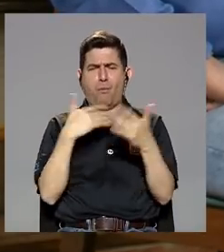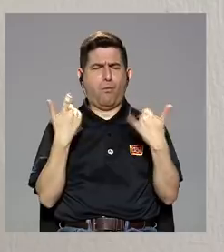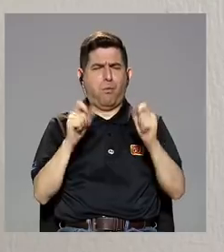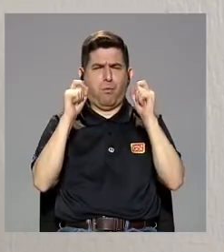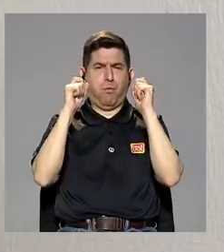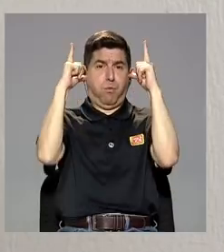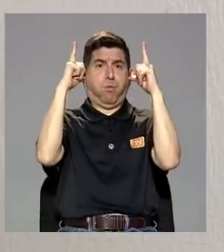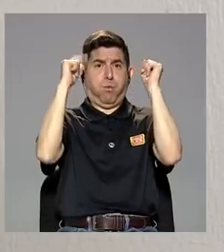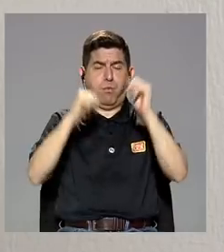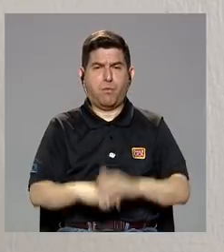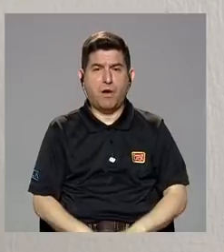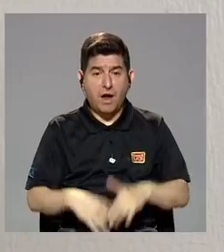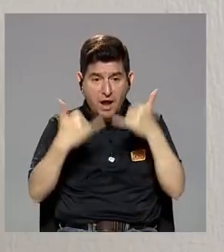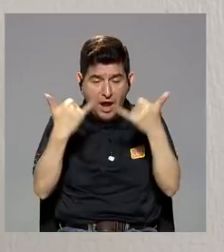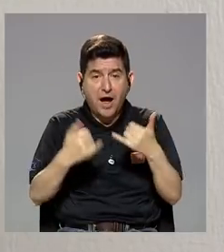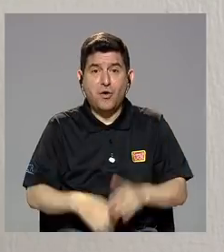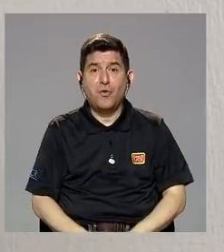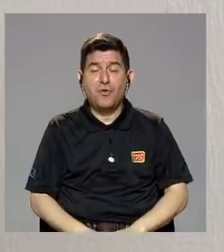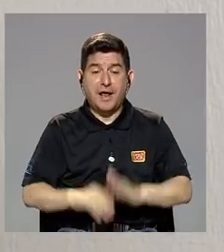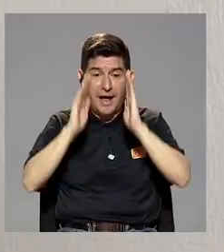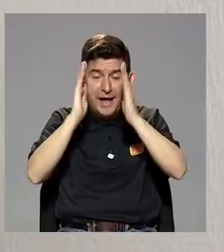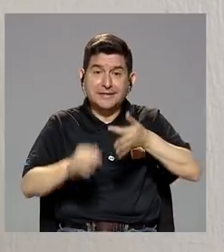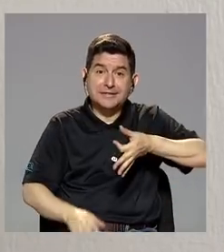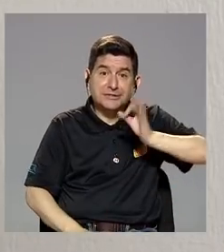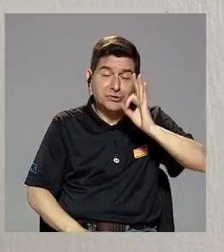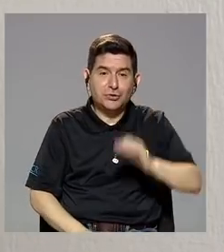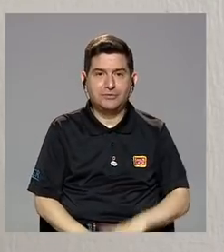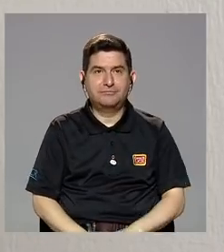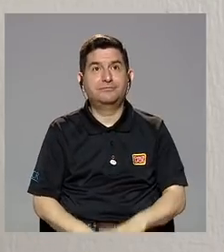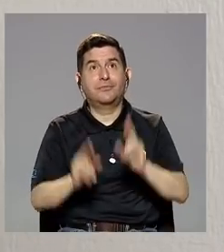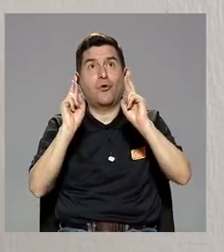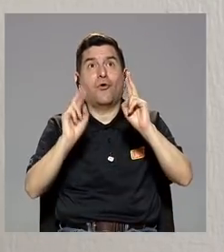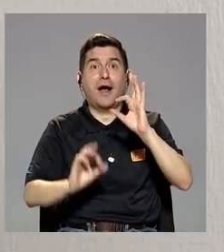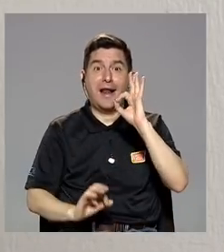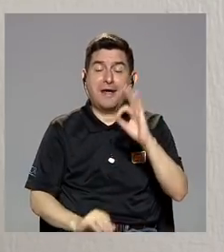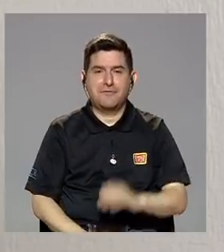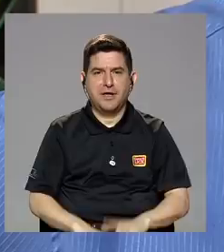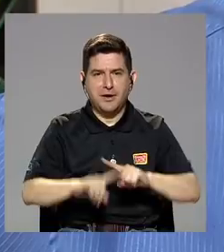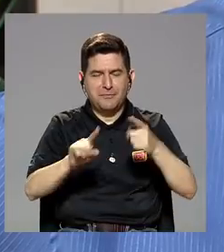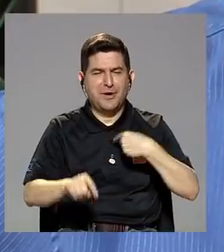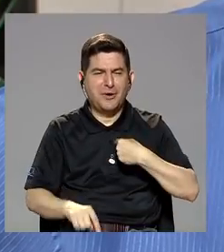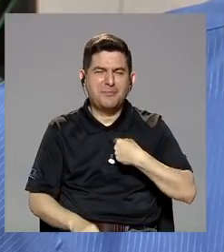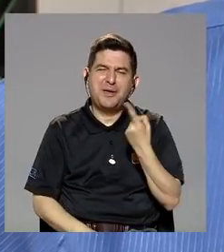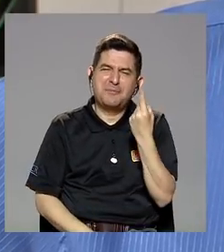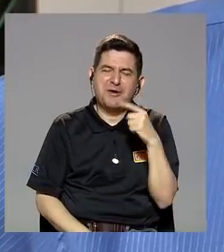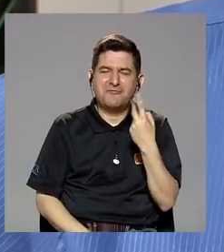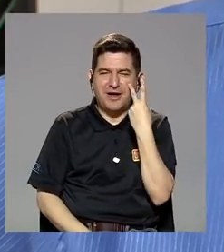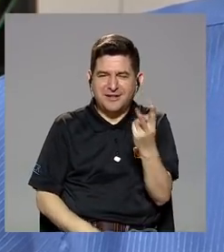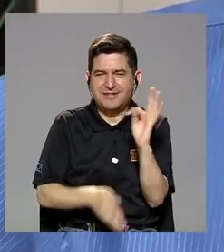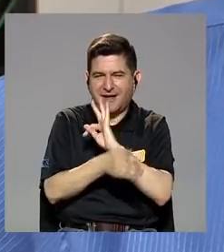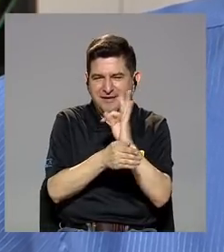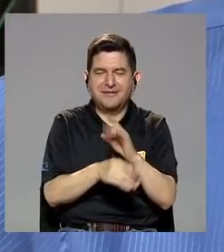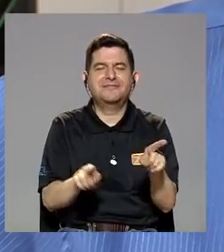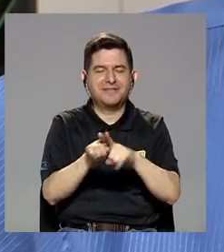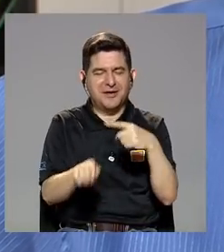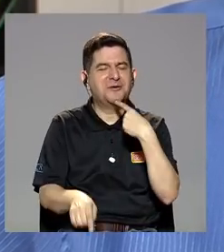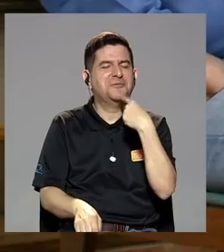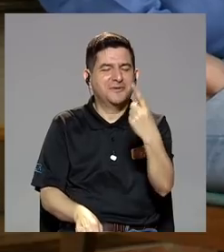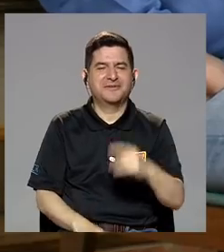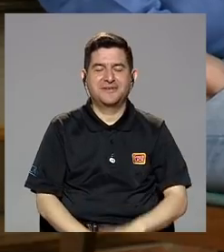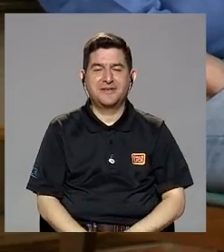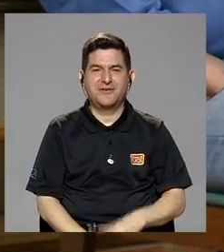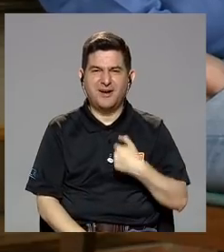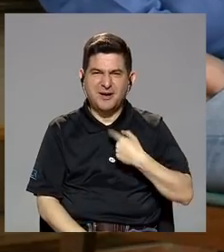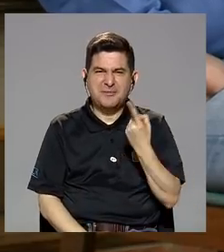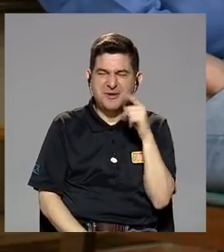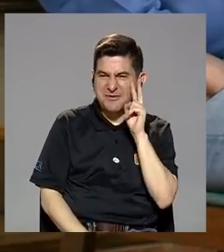increíbles dedicados al café ojalá que le vaya bien con el café aunque yo le sigo en las pantallas yo también yo lo echo de menos